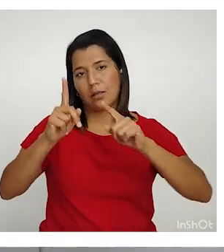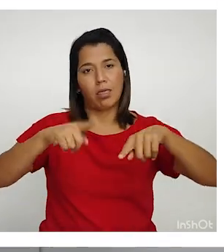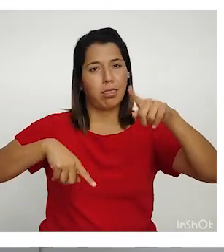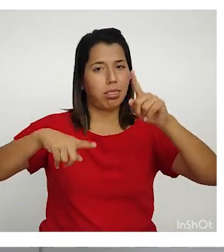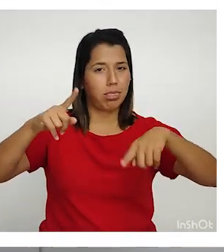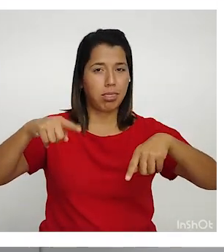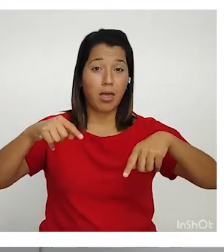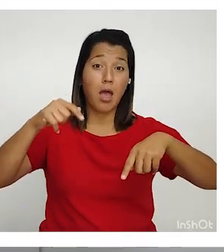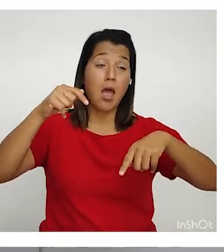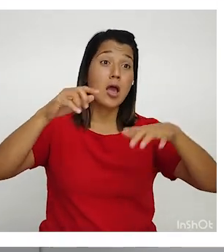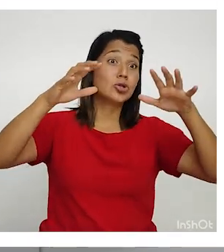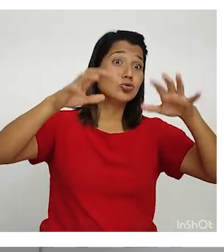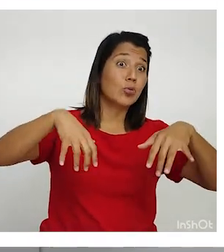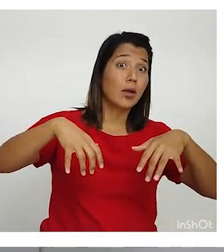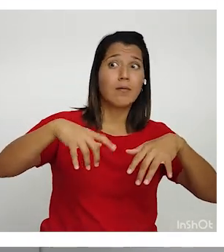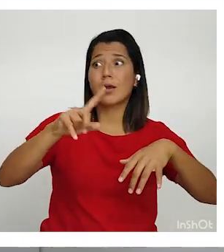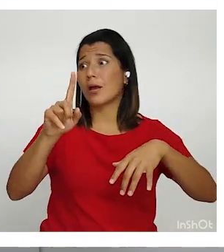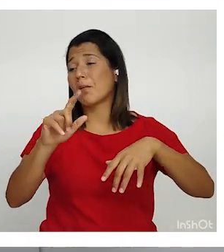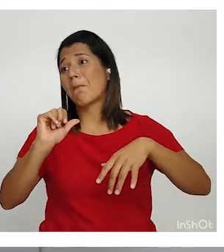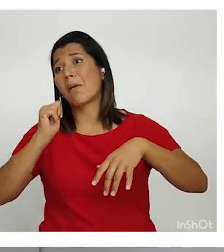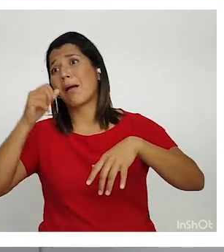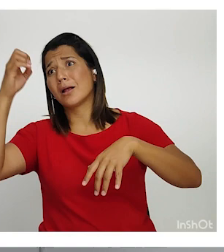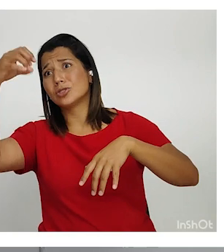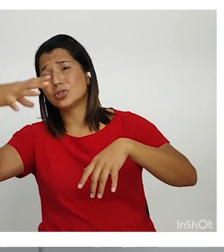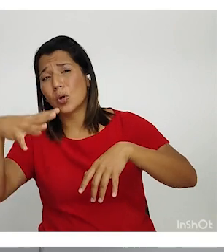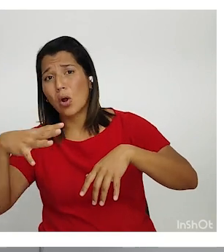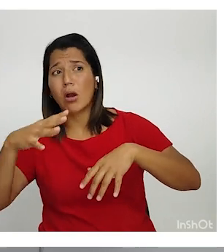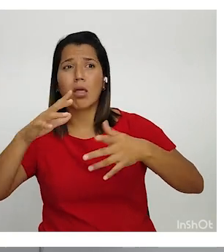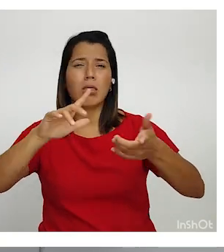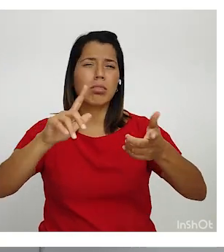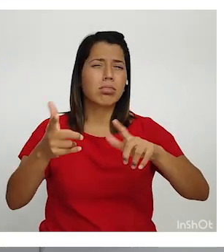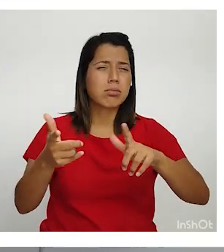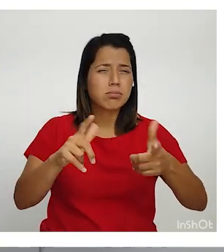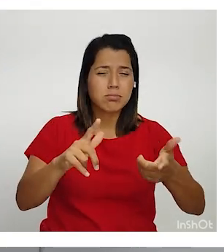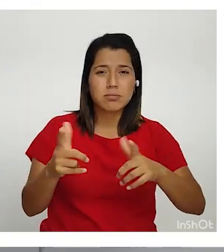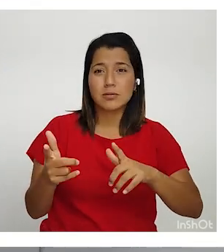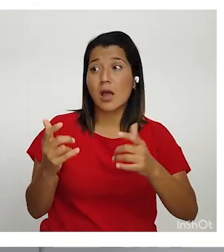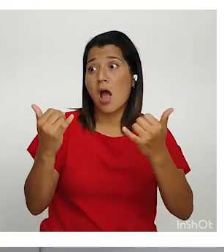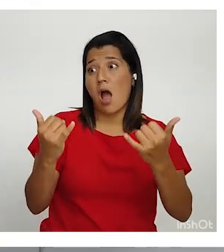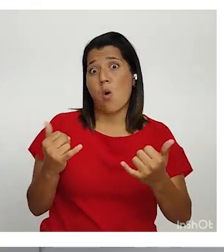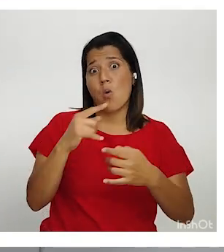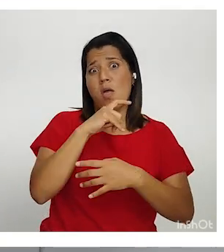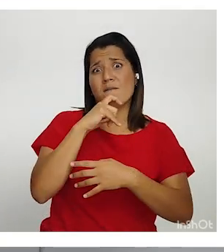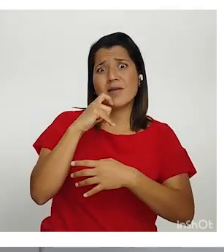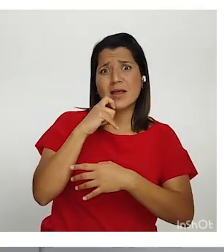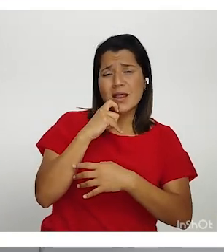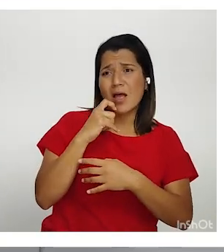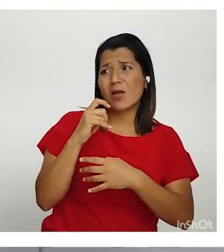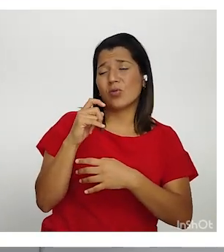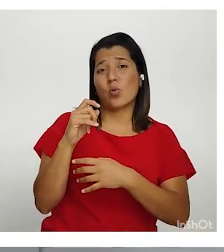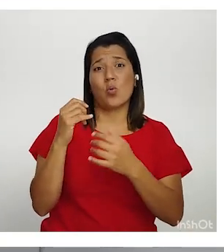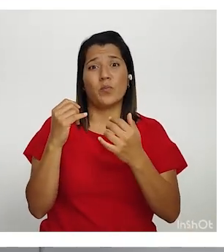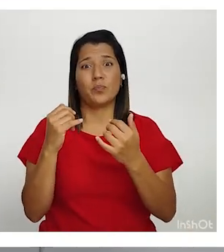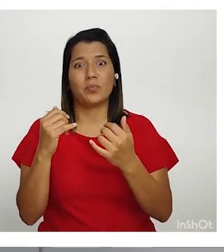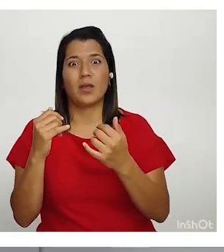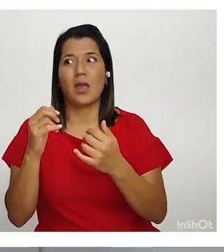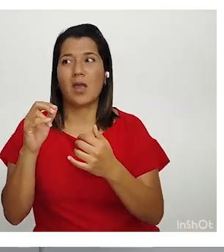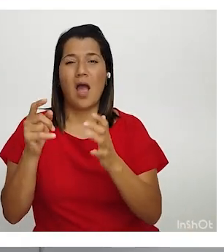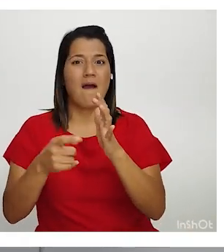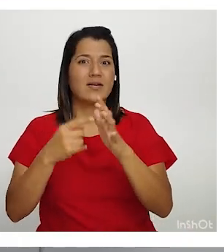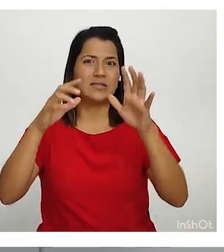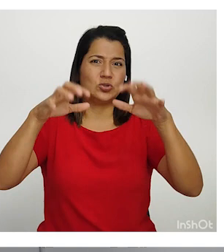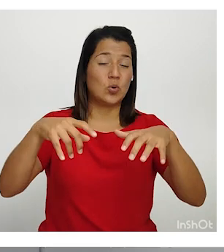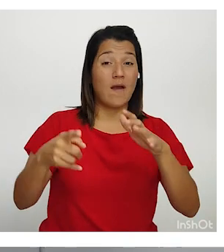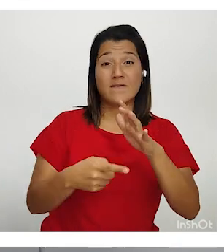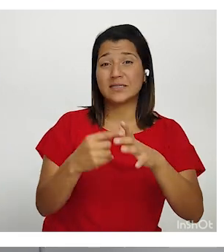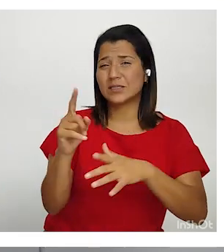otro día no, incluso estando en verano, ahora estamos en la parte lluviosa, e igual hay días que llueve, hay días que no, pero me imagino que hay